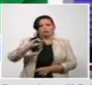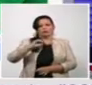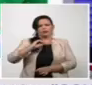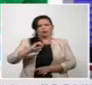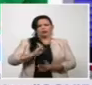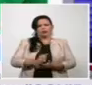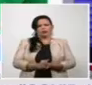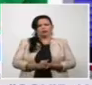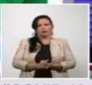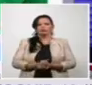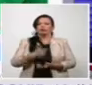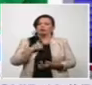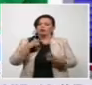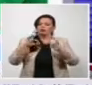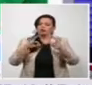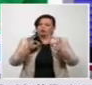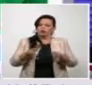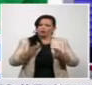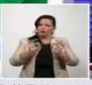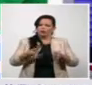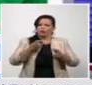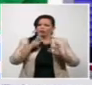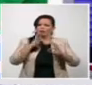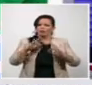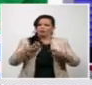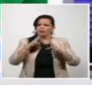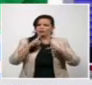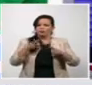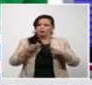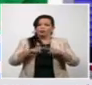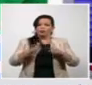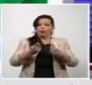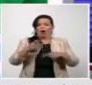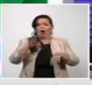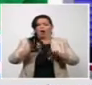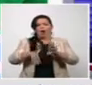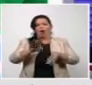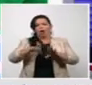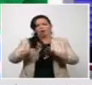énfasis porque también la población